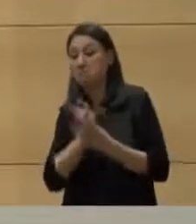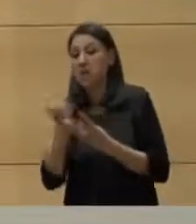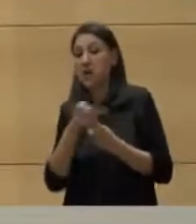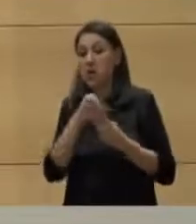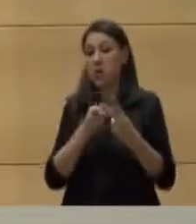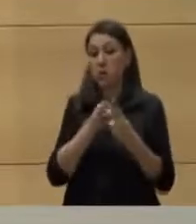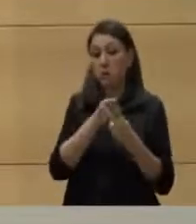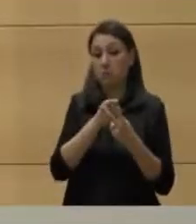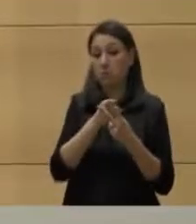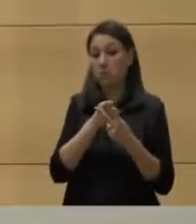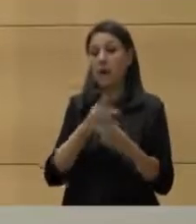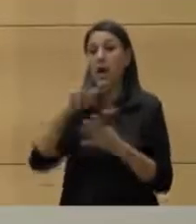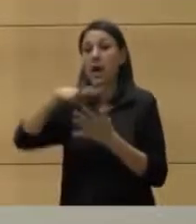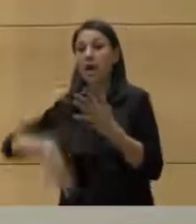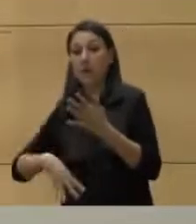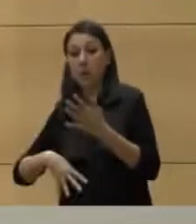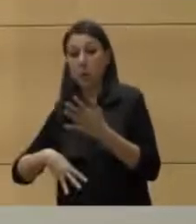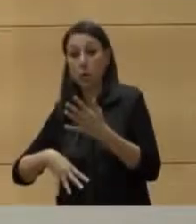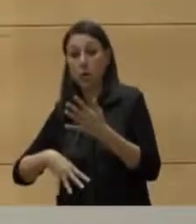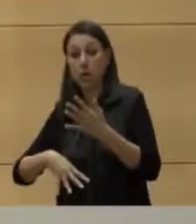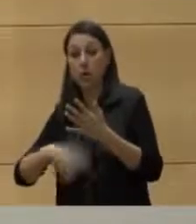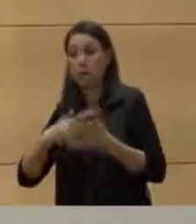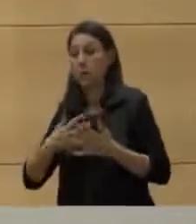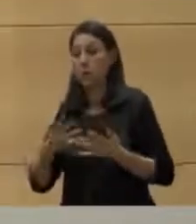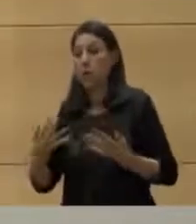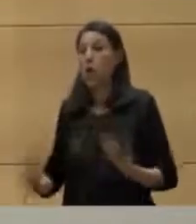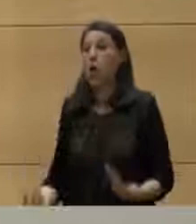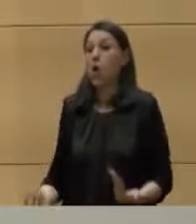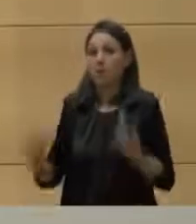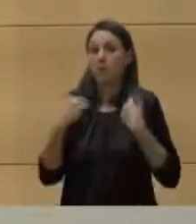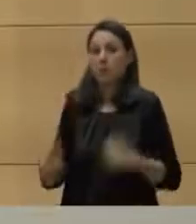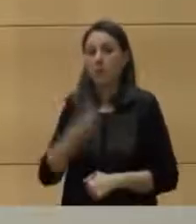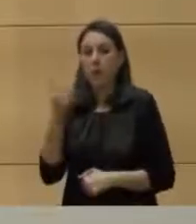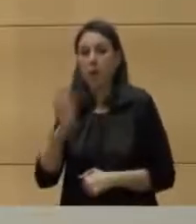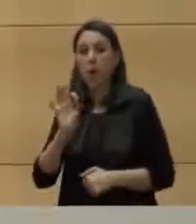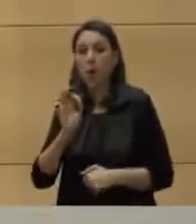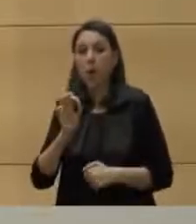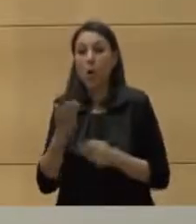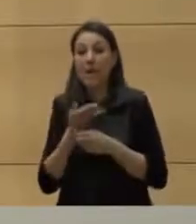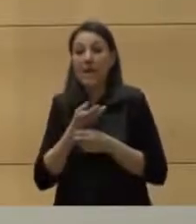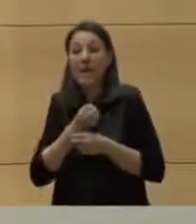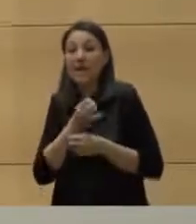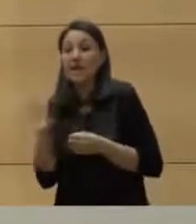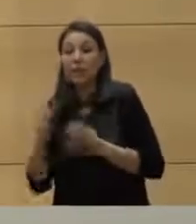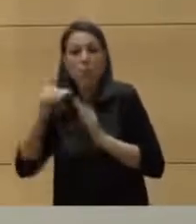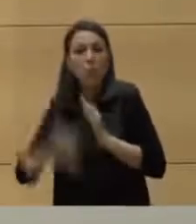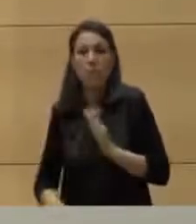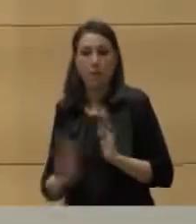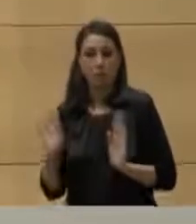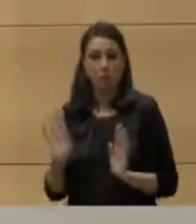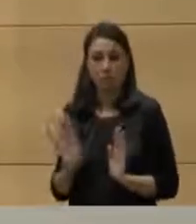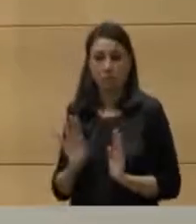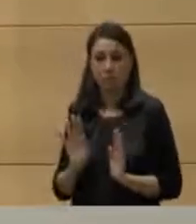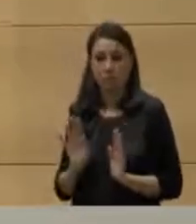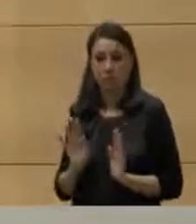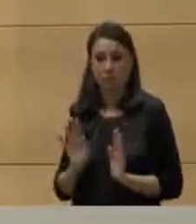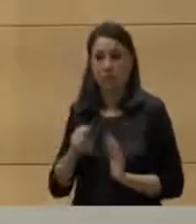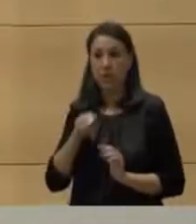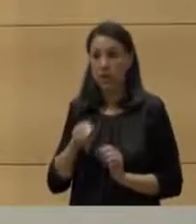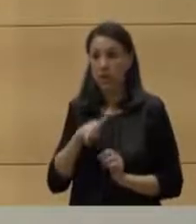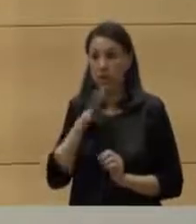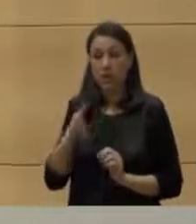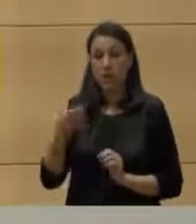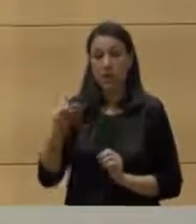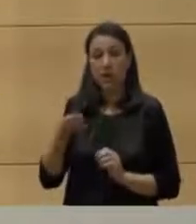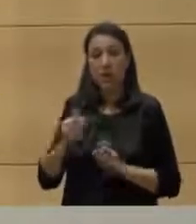tenga mayor competencia o que el resto tenga menos. No es ninguna casualidad como determinados presidentes